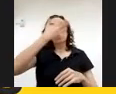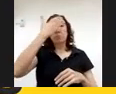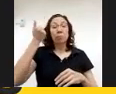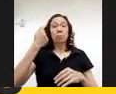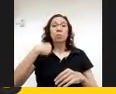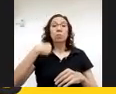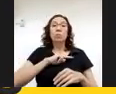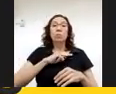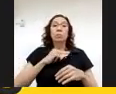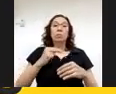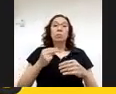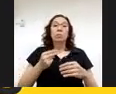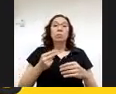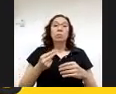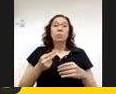llevamos